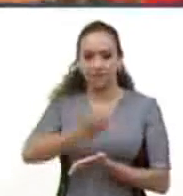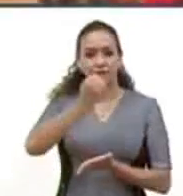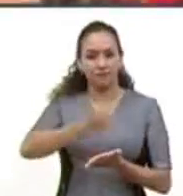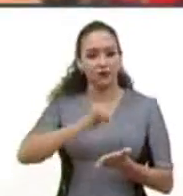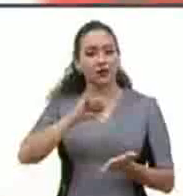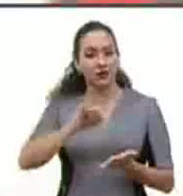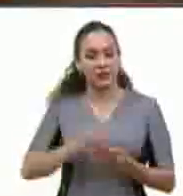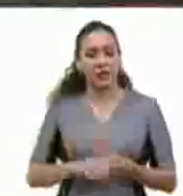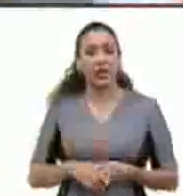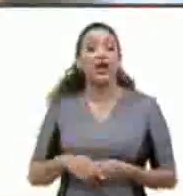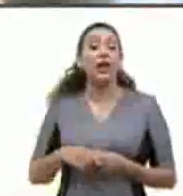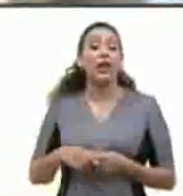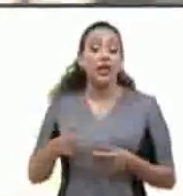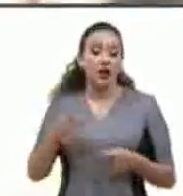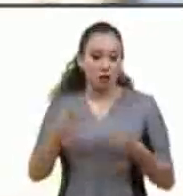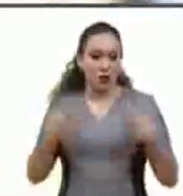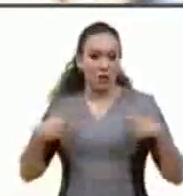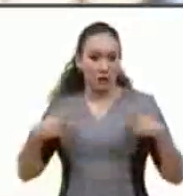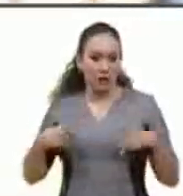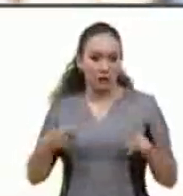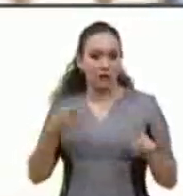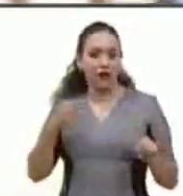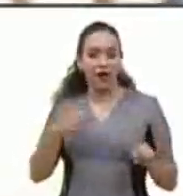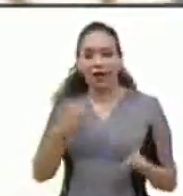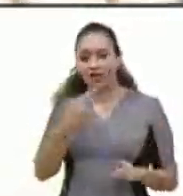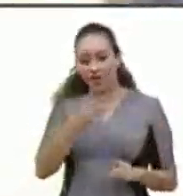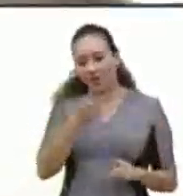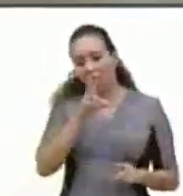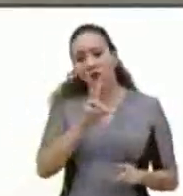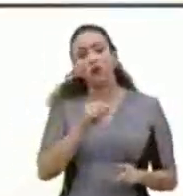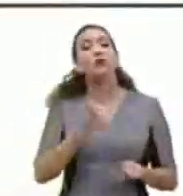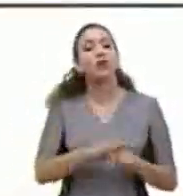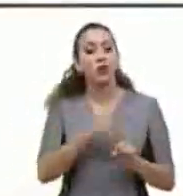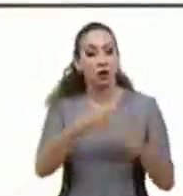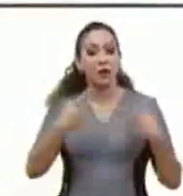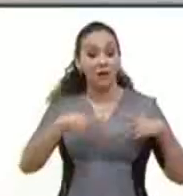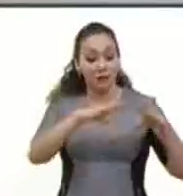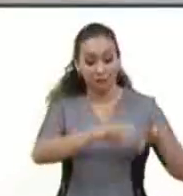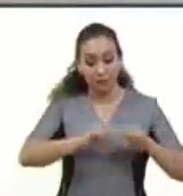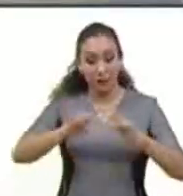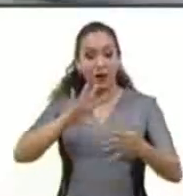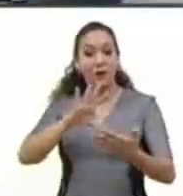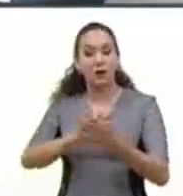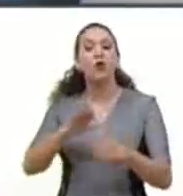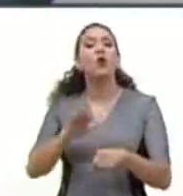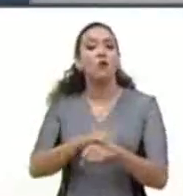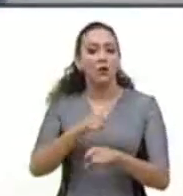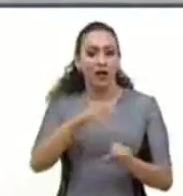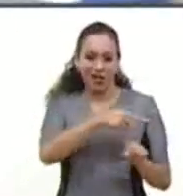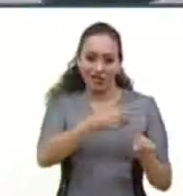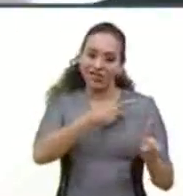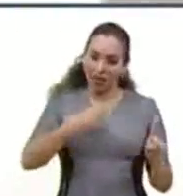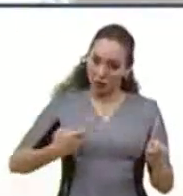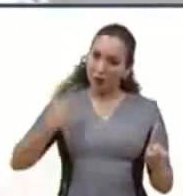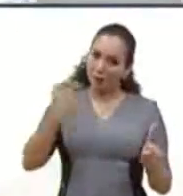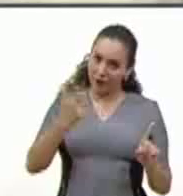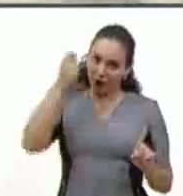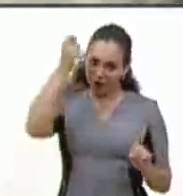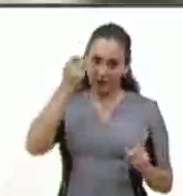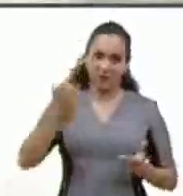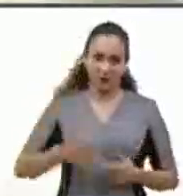negó el amparo a una persona que fue sentenciada a 1 año de prisión y a la reparación del daño por incumplir con dicha